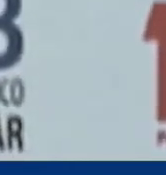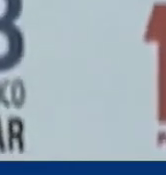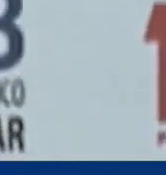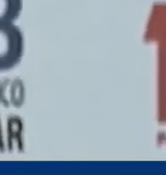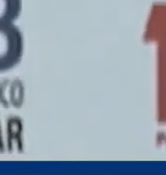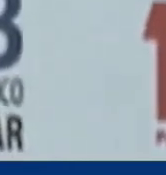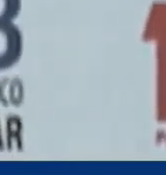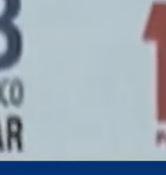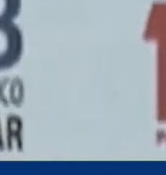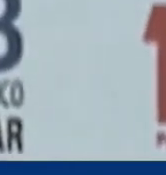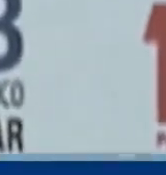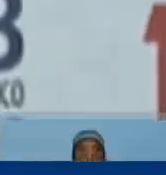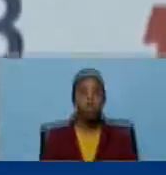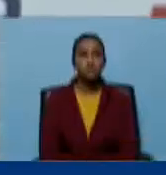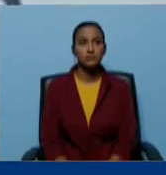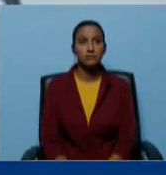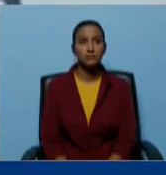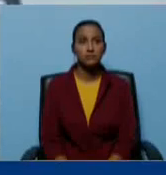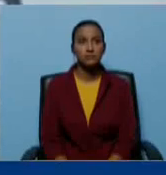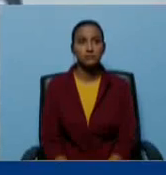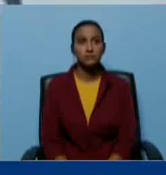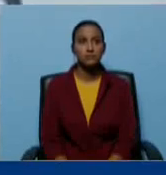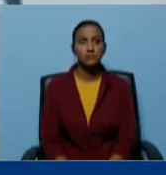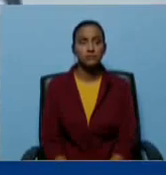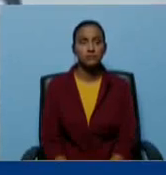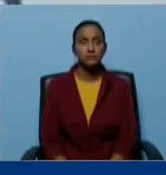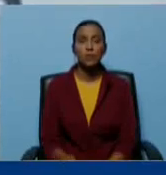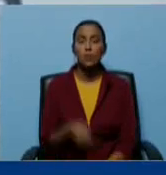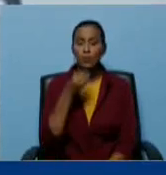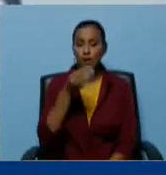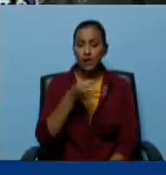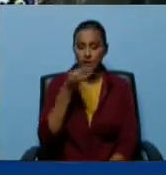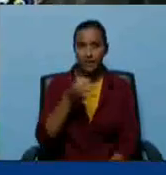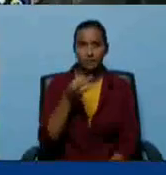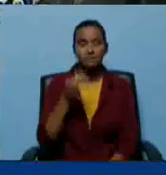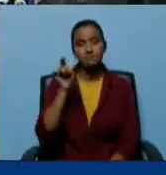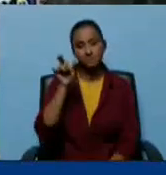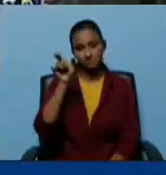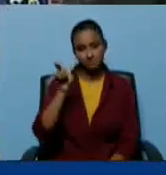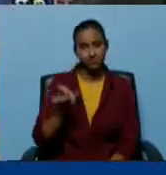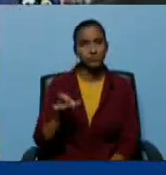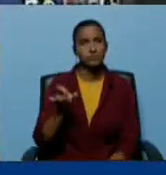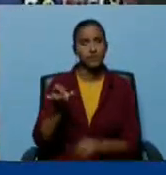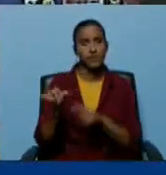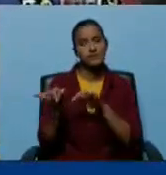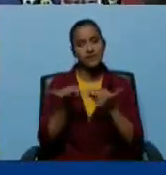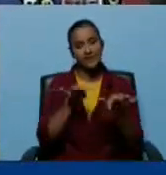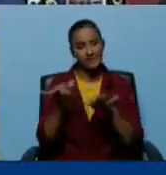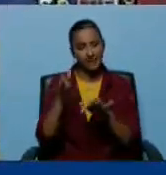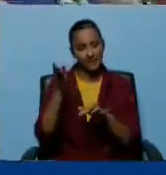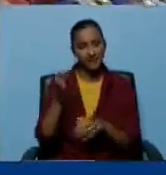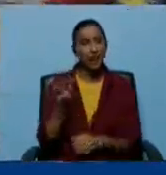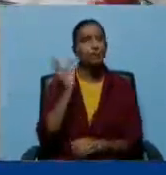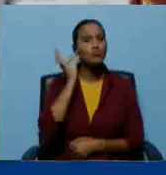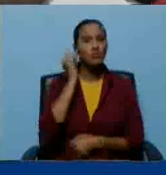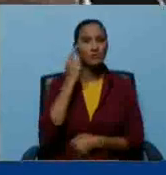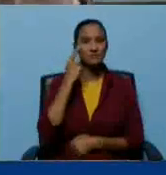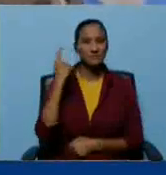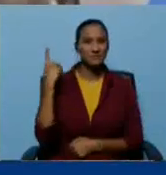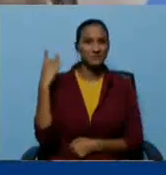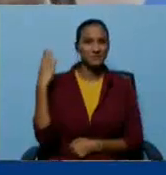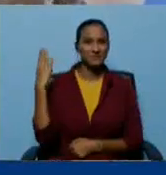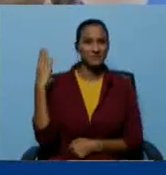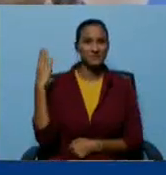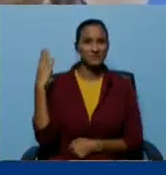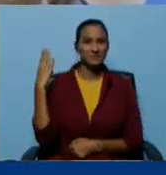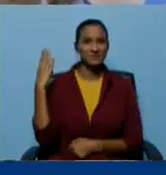Compañero Ilenia Medina, secretaria general del partido Patria para Todos y todo